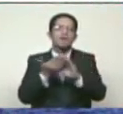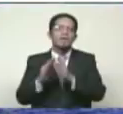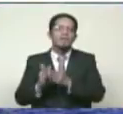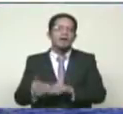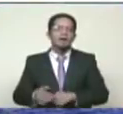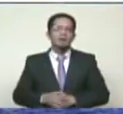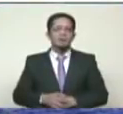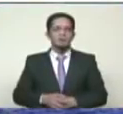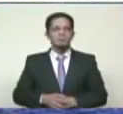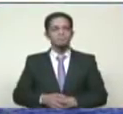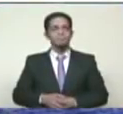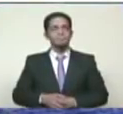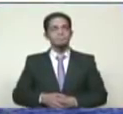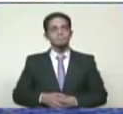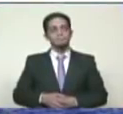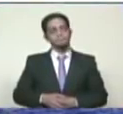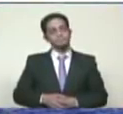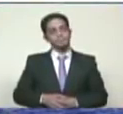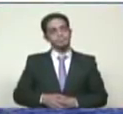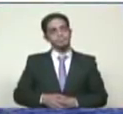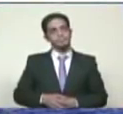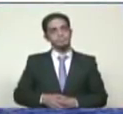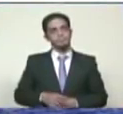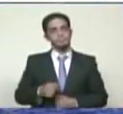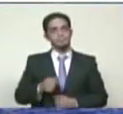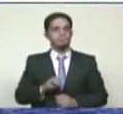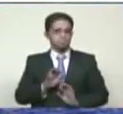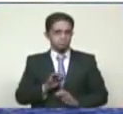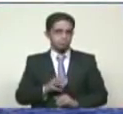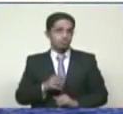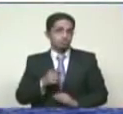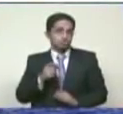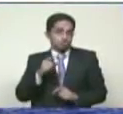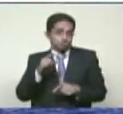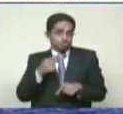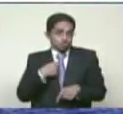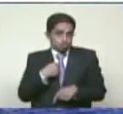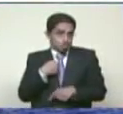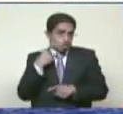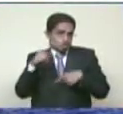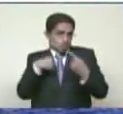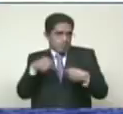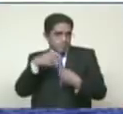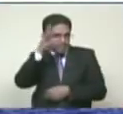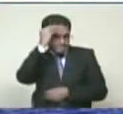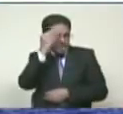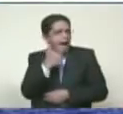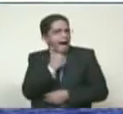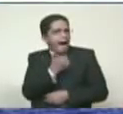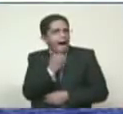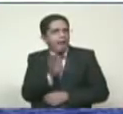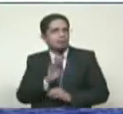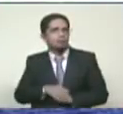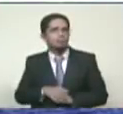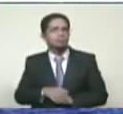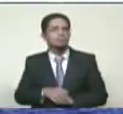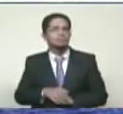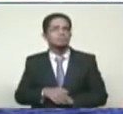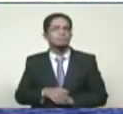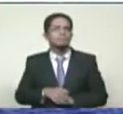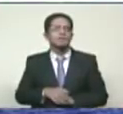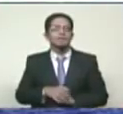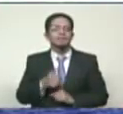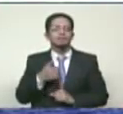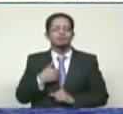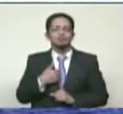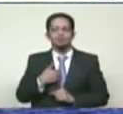Si algo yo he aprendido, porque todos los días aprendo, No vayan a creer que uno nació